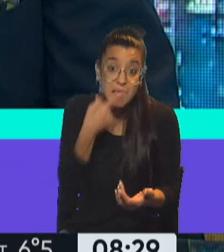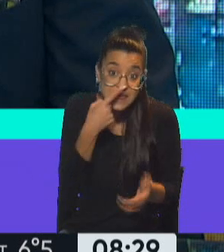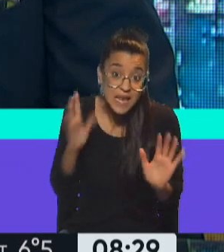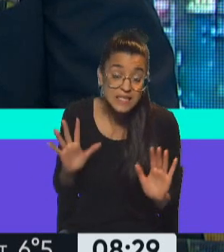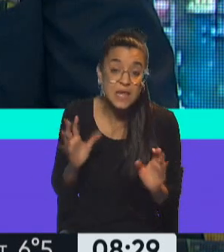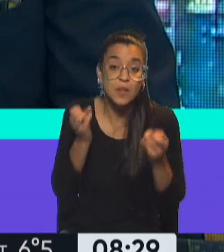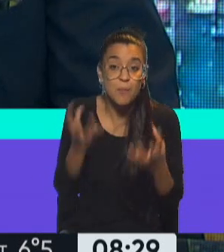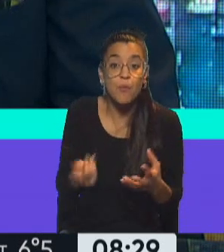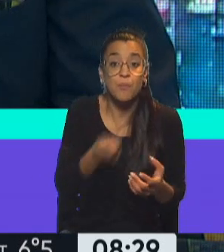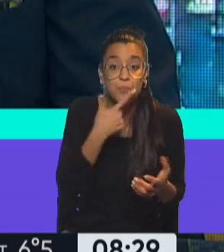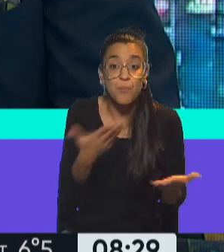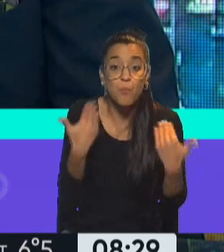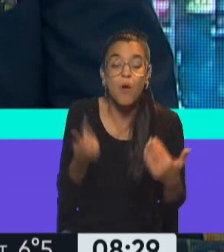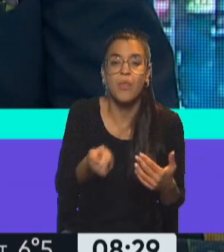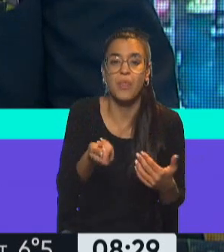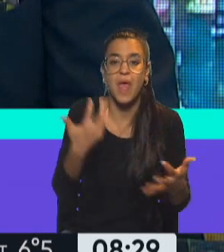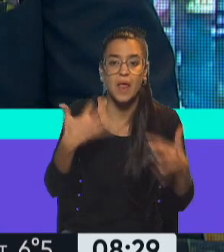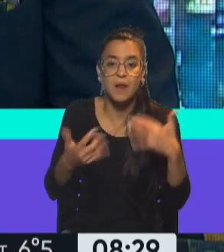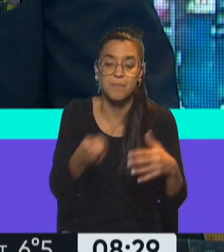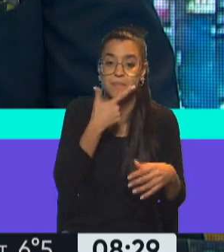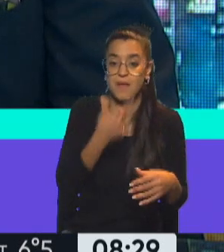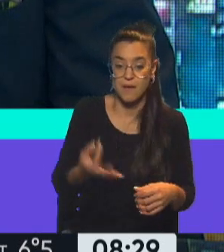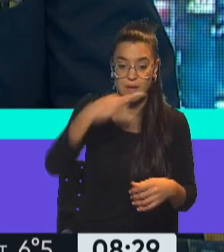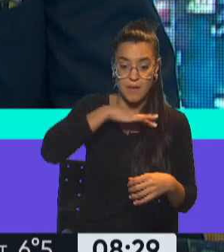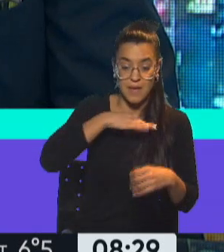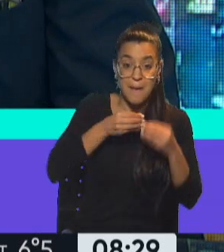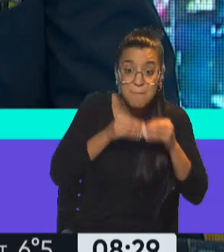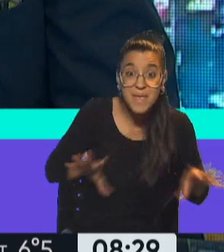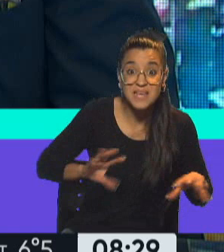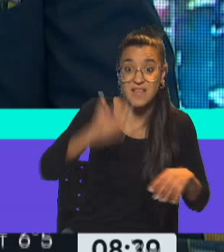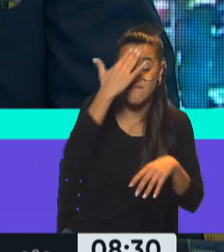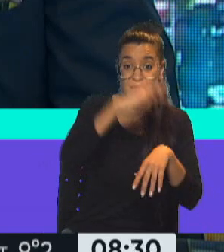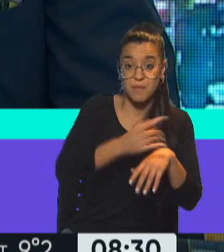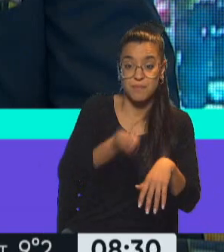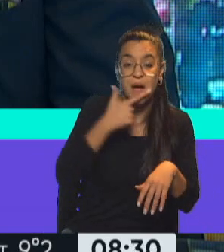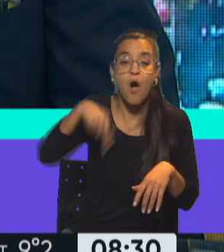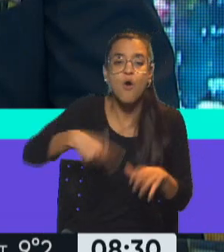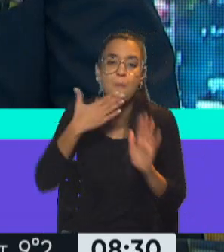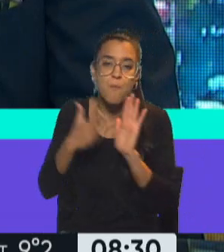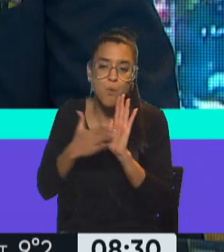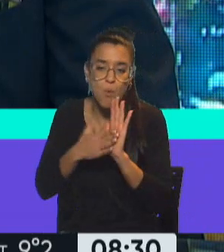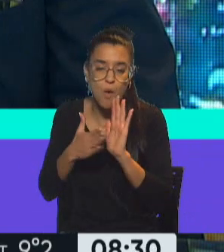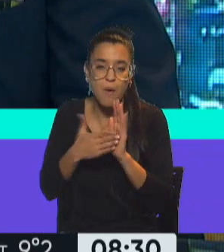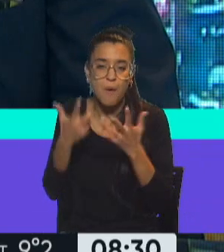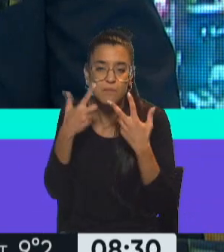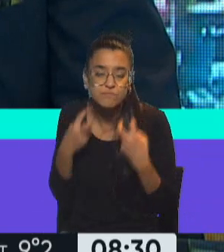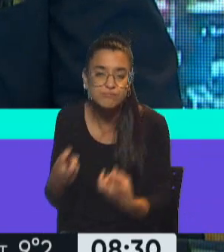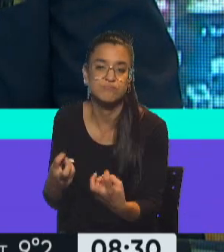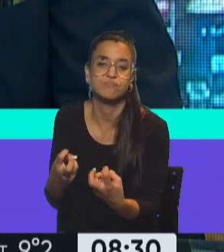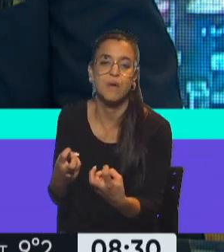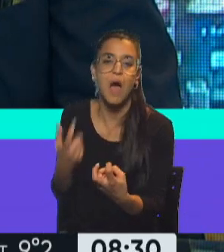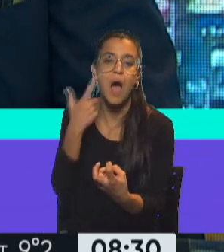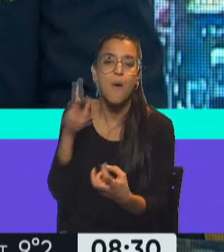porque es una droga que se puede tomar rápidamente al inicio de la enfermedad, y también se está ahora ensayando, se están haciendo estudios clínicos para ver